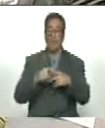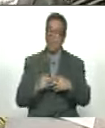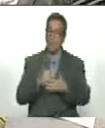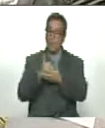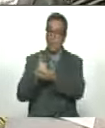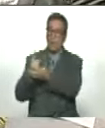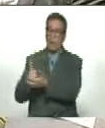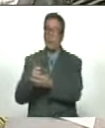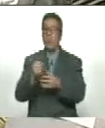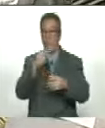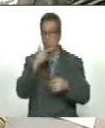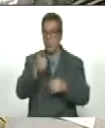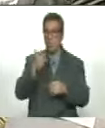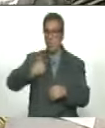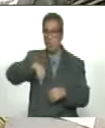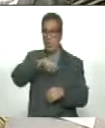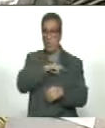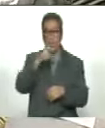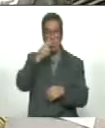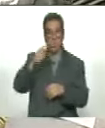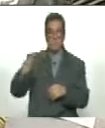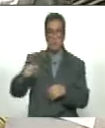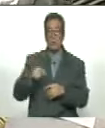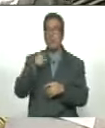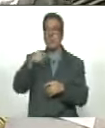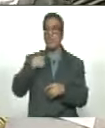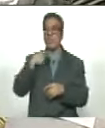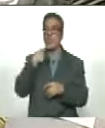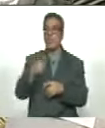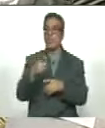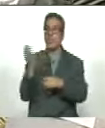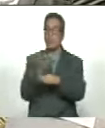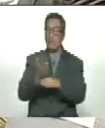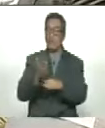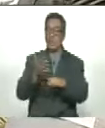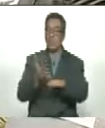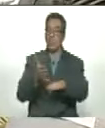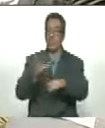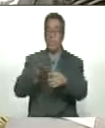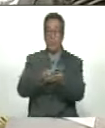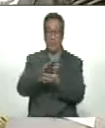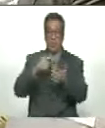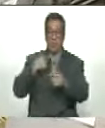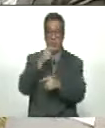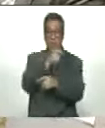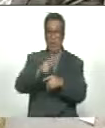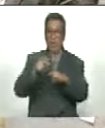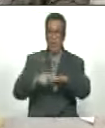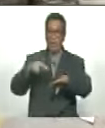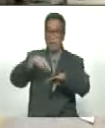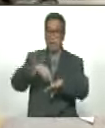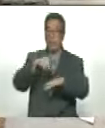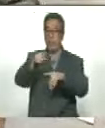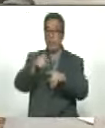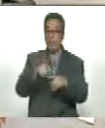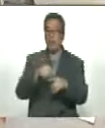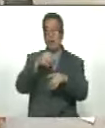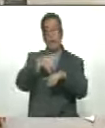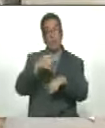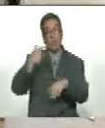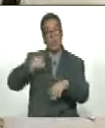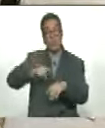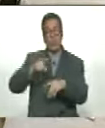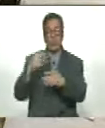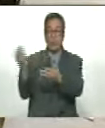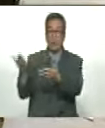beneficios indispensables para nuestro pueblo. Así como dijimos que las sanciones dañaban a nuestra gente, el levantamiento parcial y la flexibilización tienen